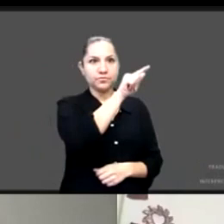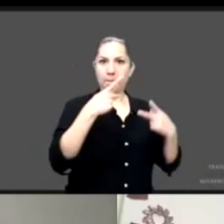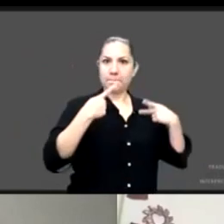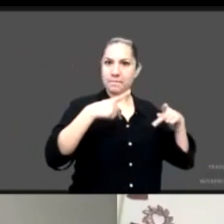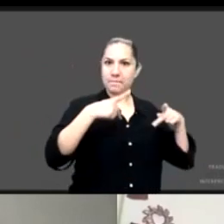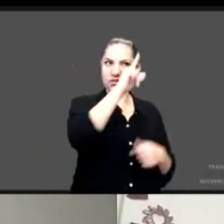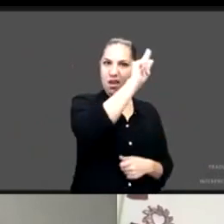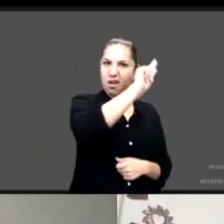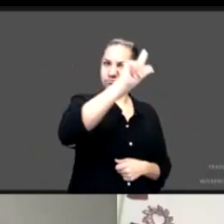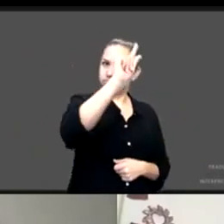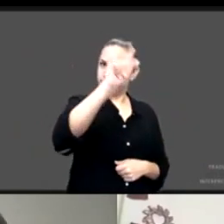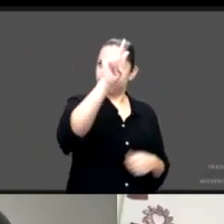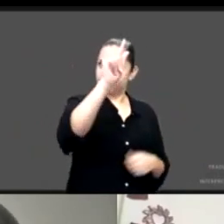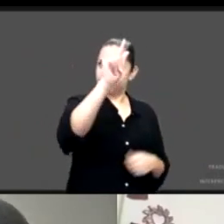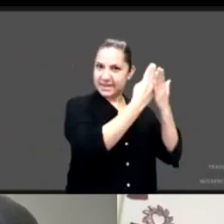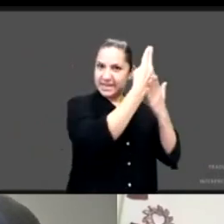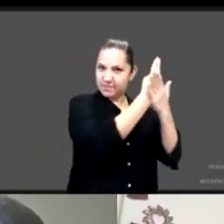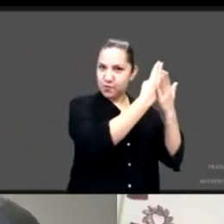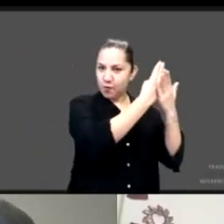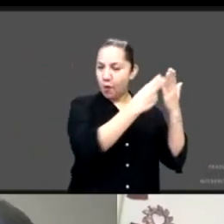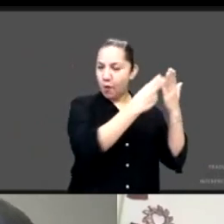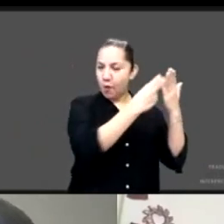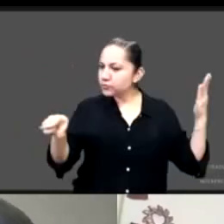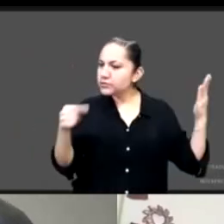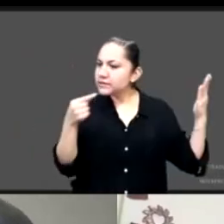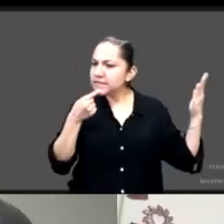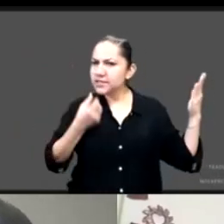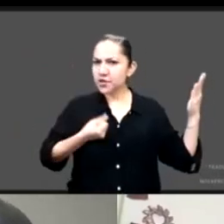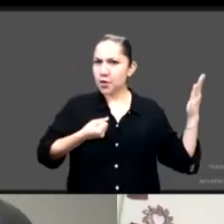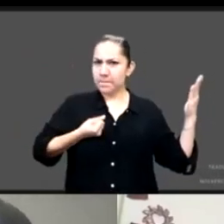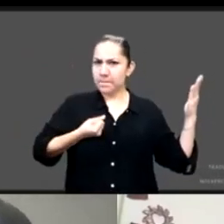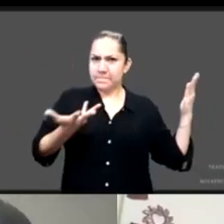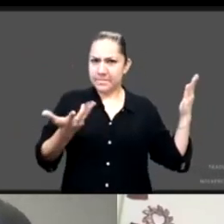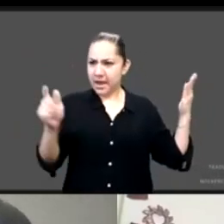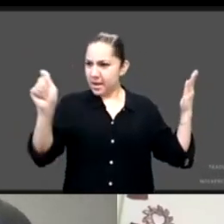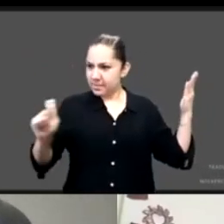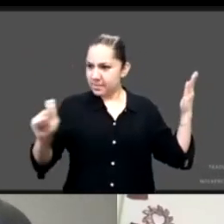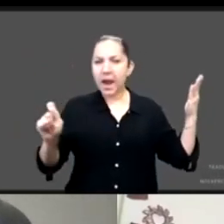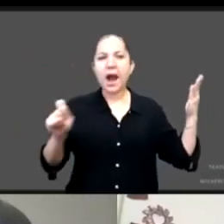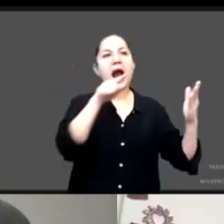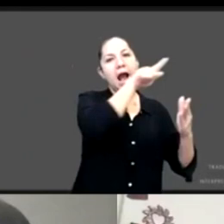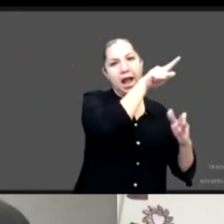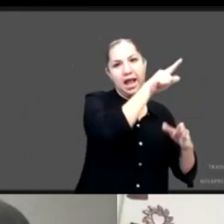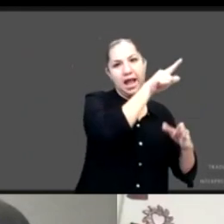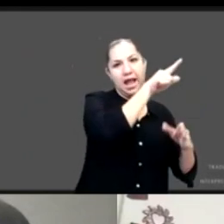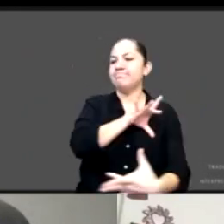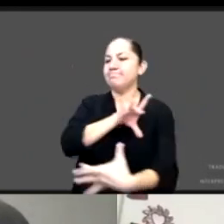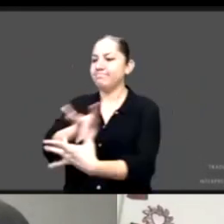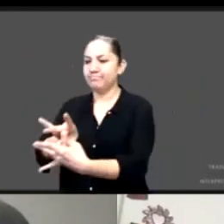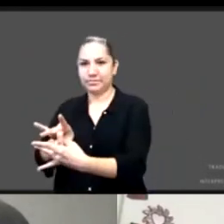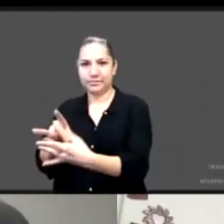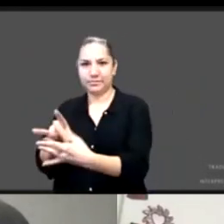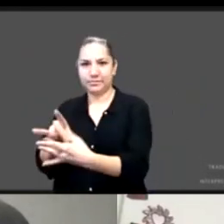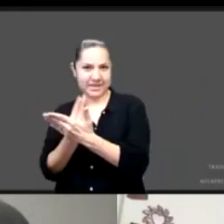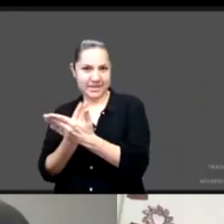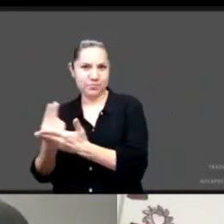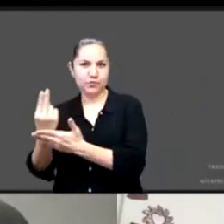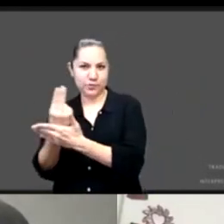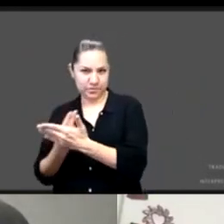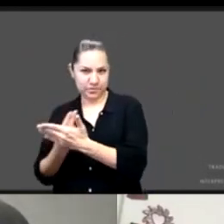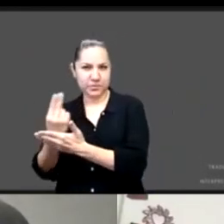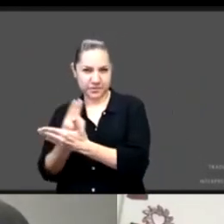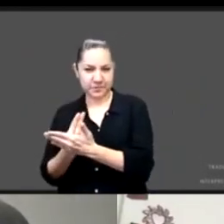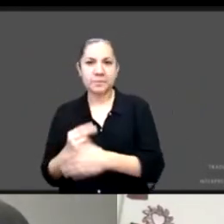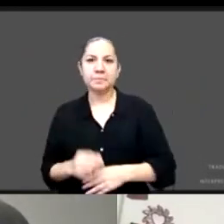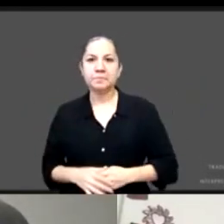las narrativas infantiles realizaron las ilustraciones. Es decir, que en este libro ya los